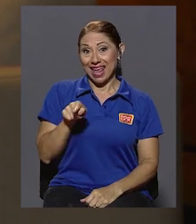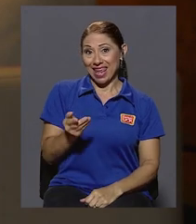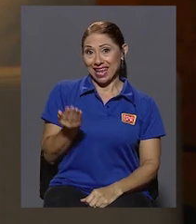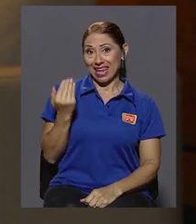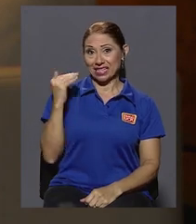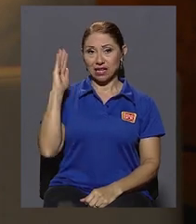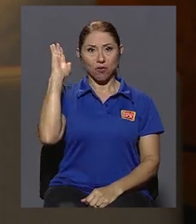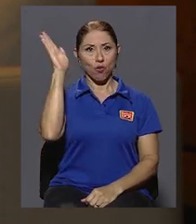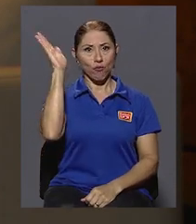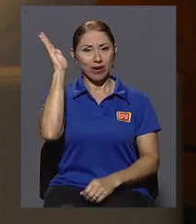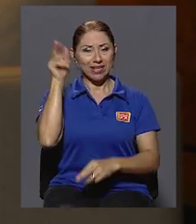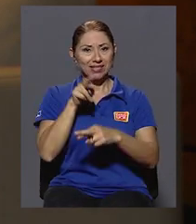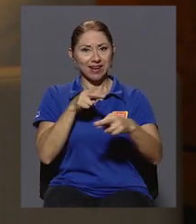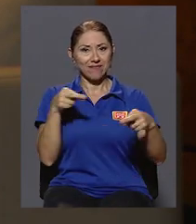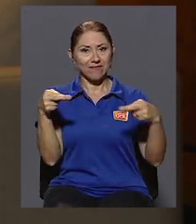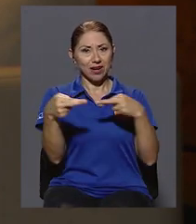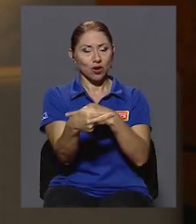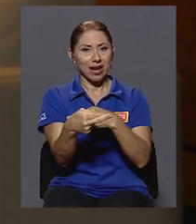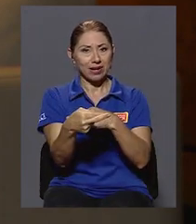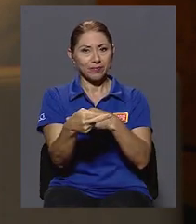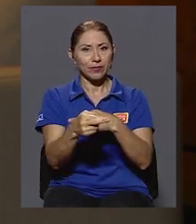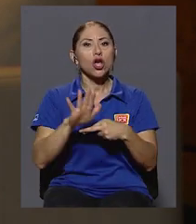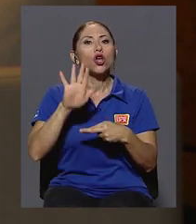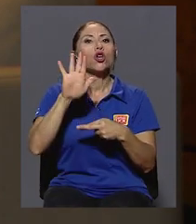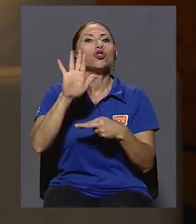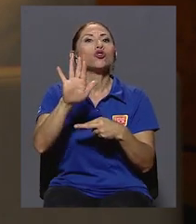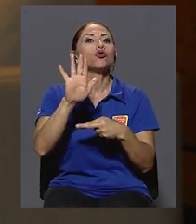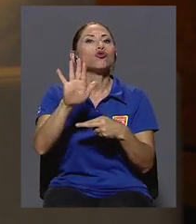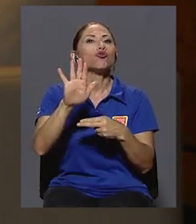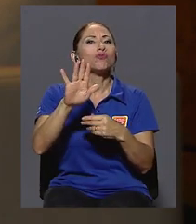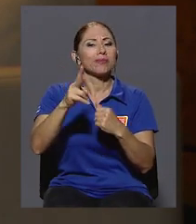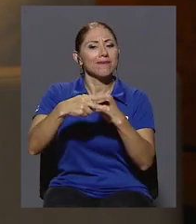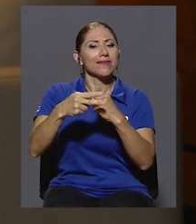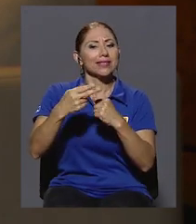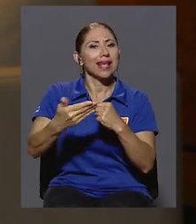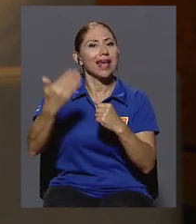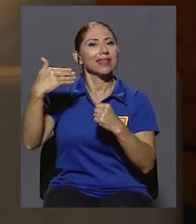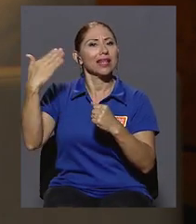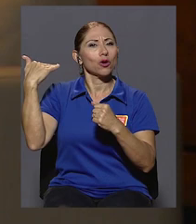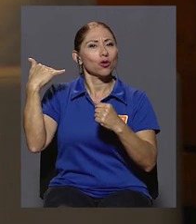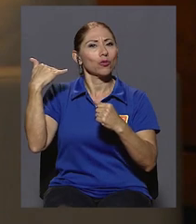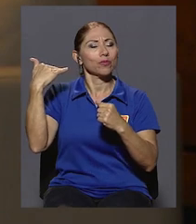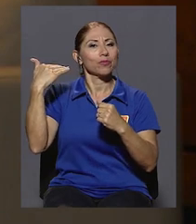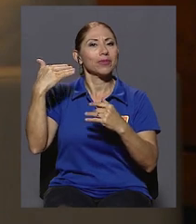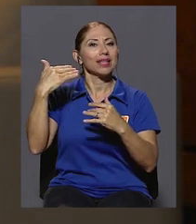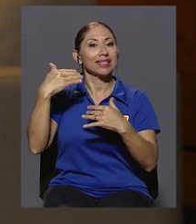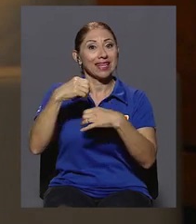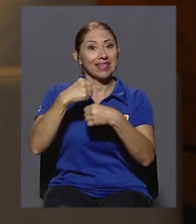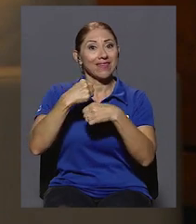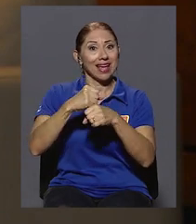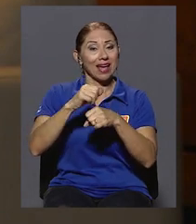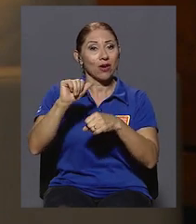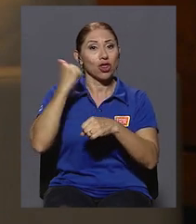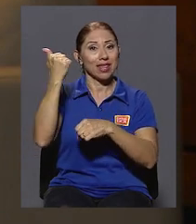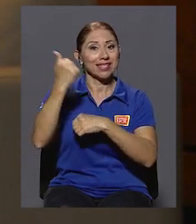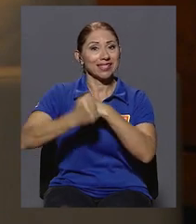conferencia regional, cuya versión anterior se había llevado a cabo 10 años